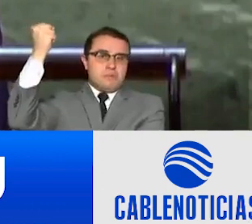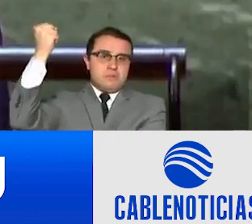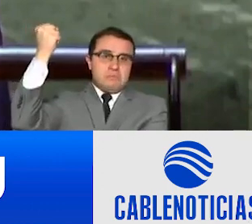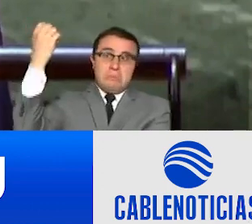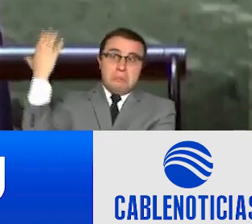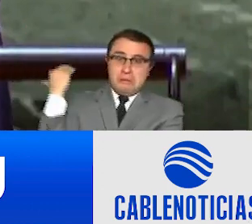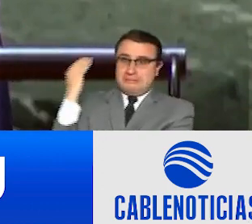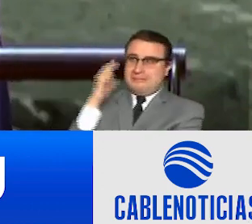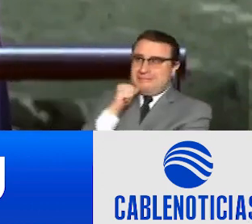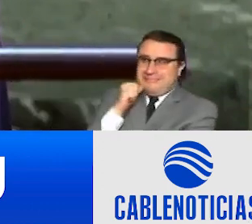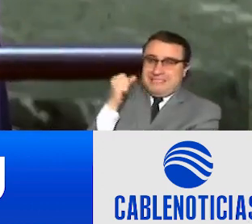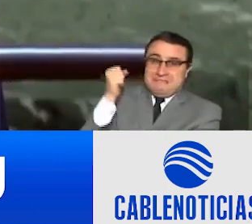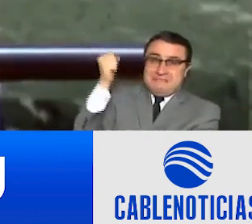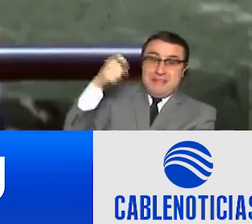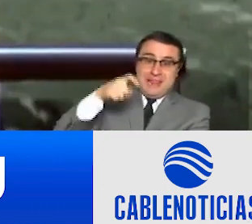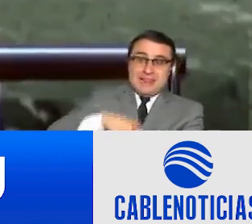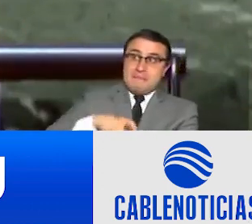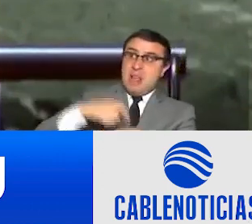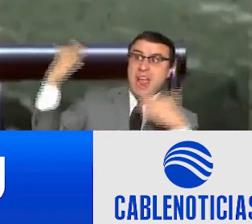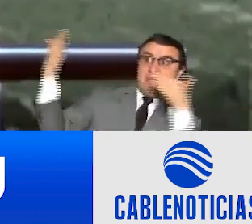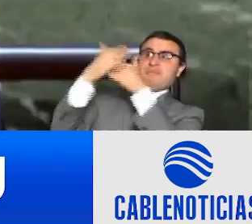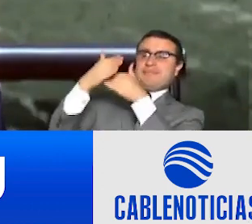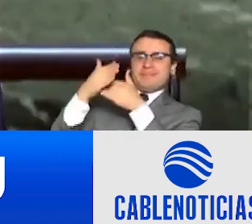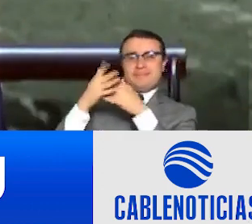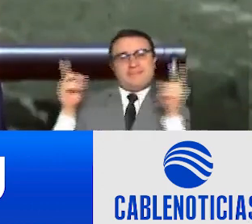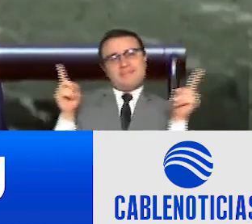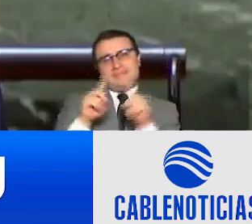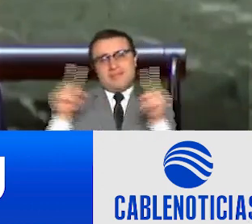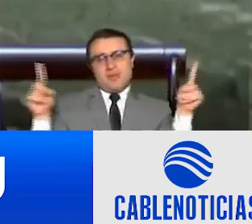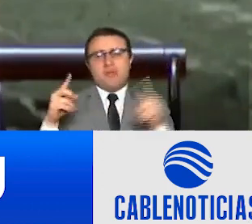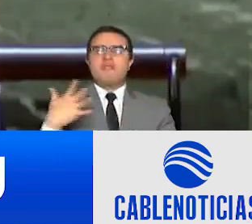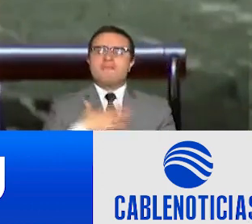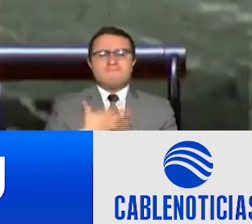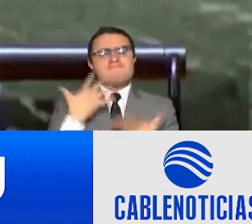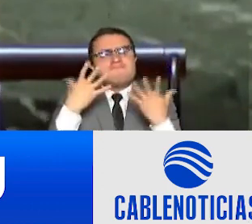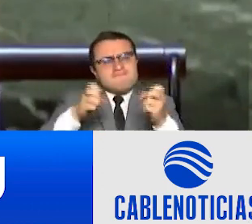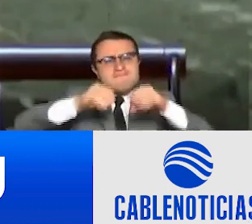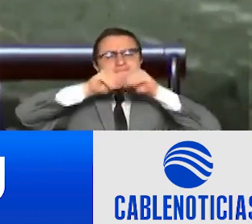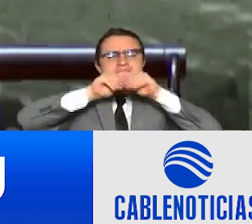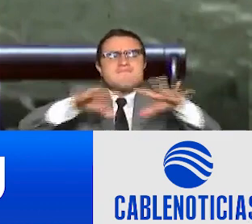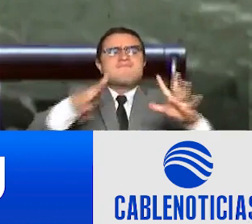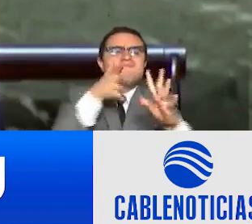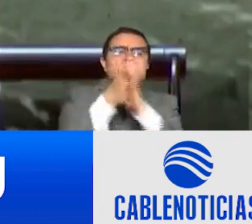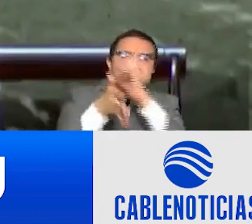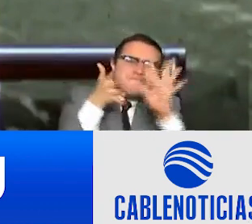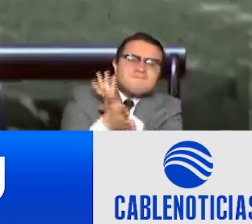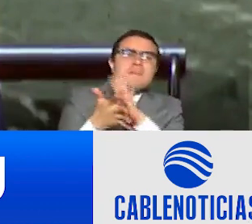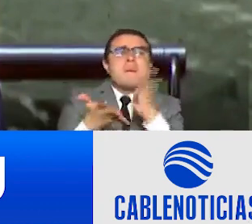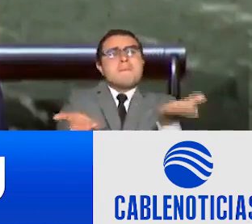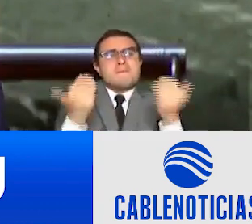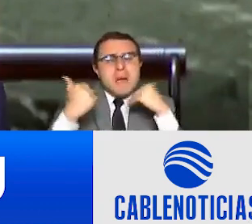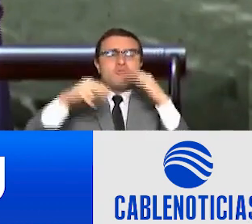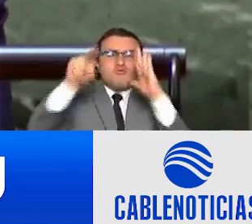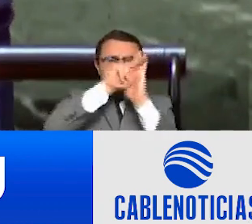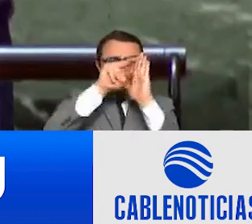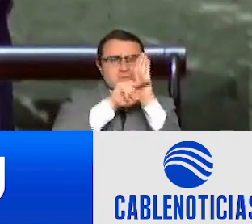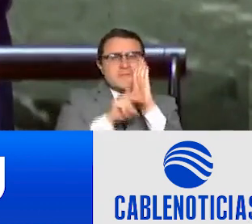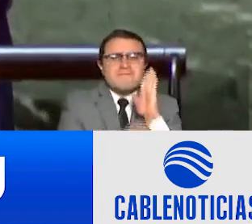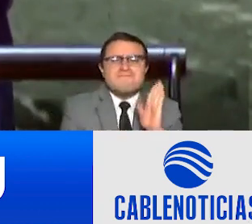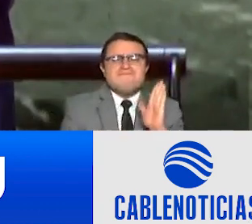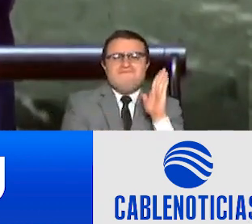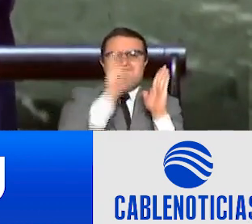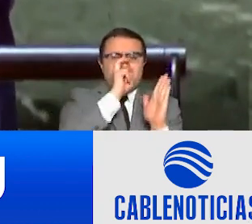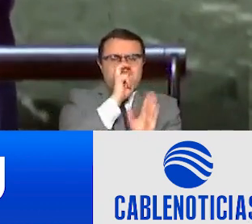no tenemos tiempo de hacer. Lo que estoy pregonando es que tomemos medidas pragmáticas, y en este